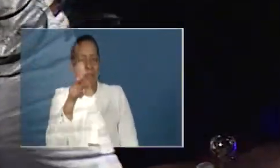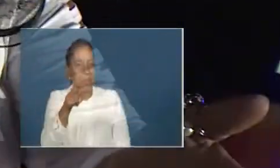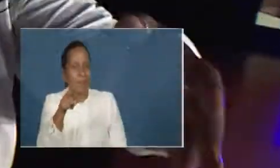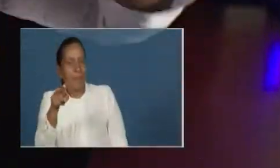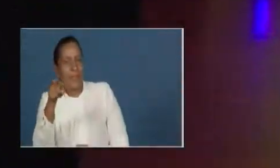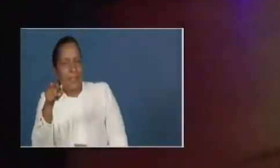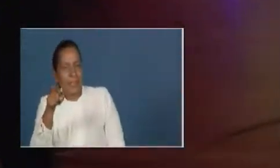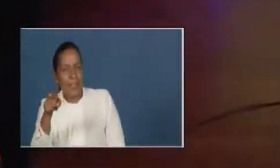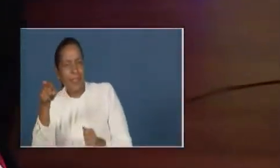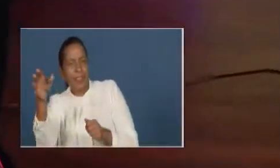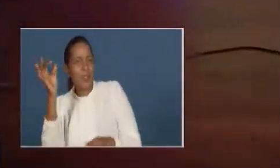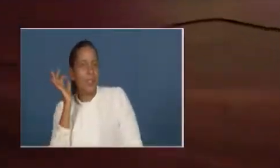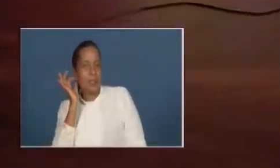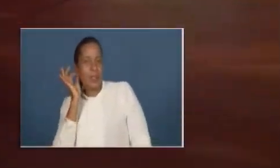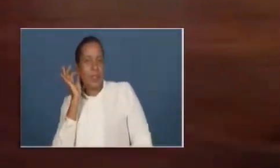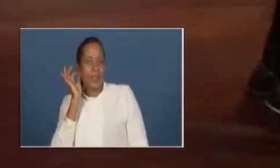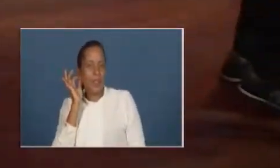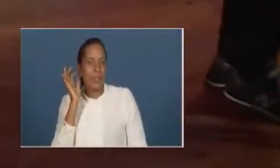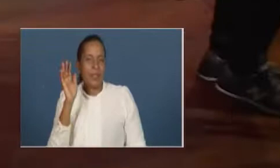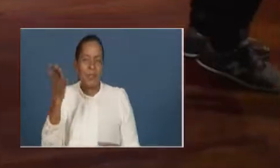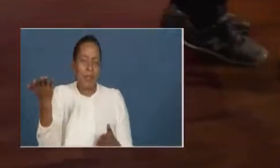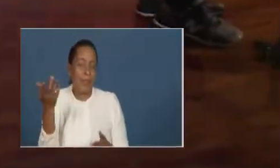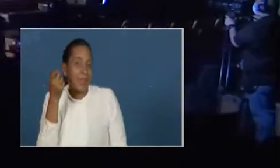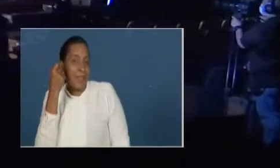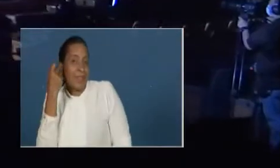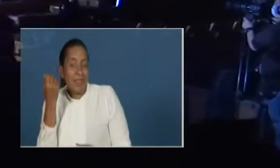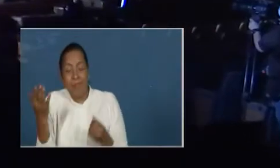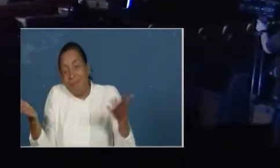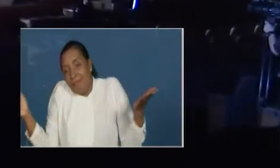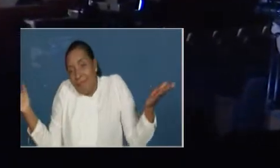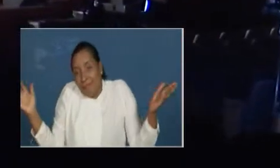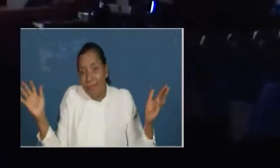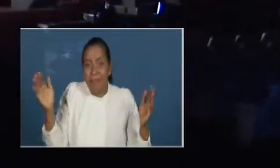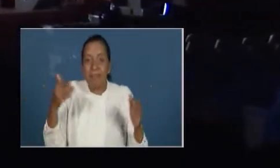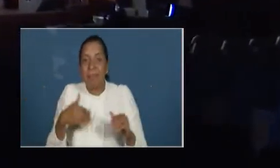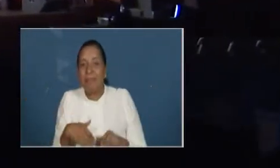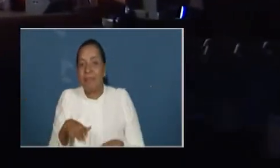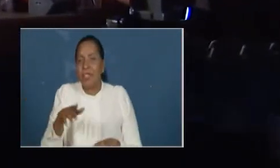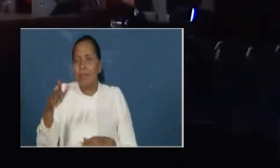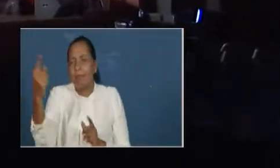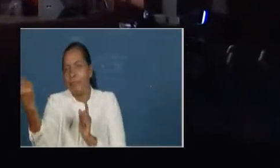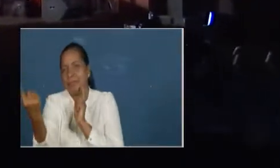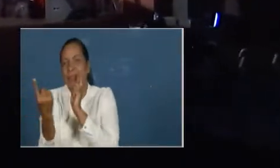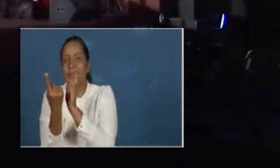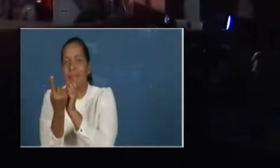atrevido, aún no sé, no lo consigo, porque no había encontrado.